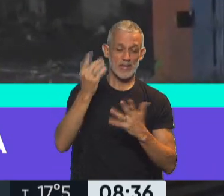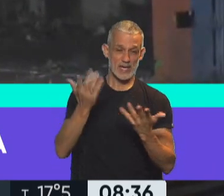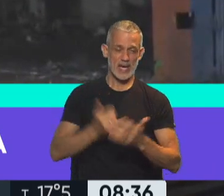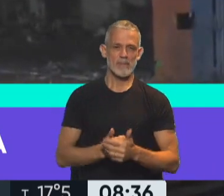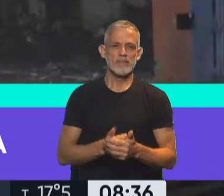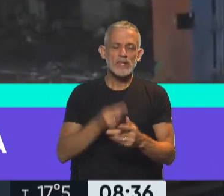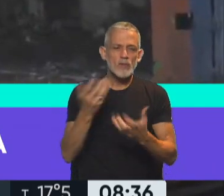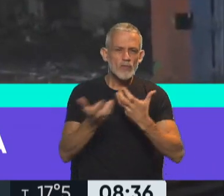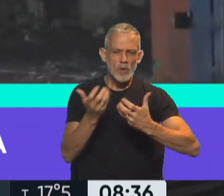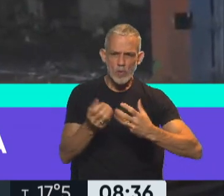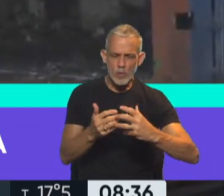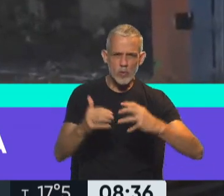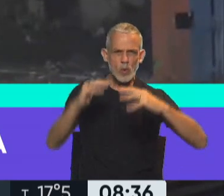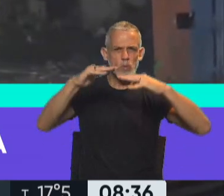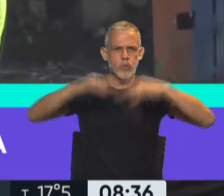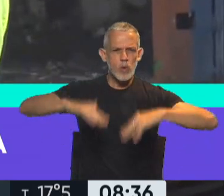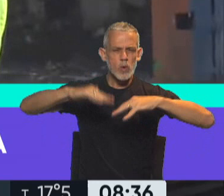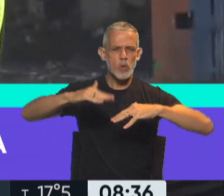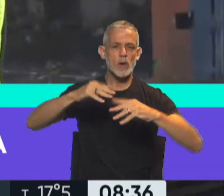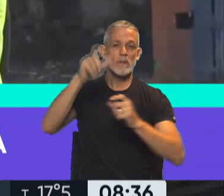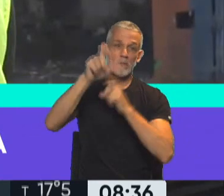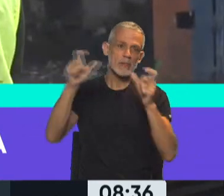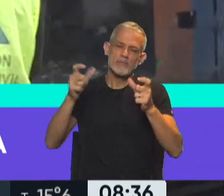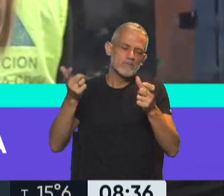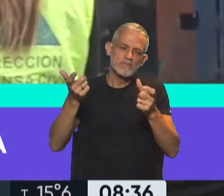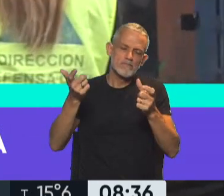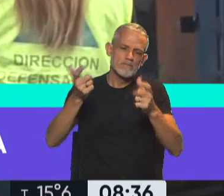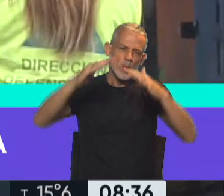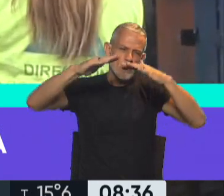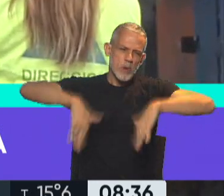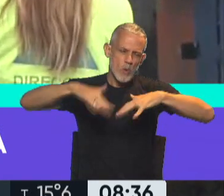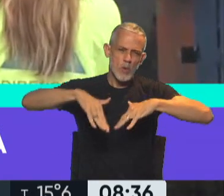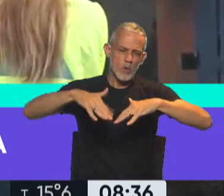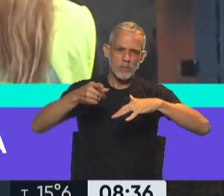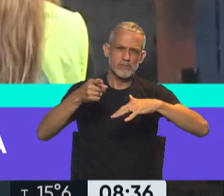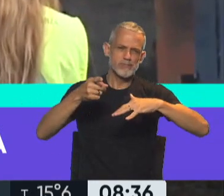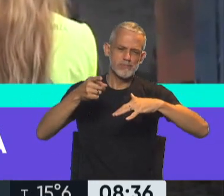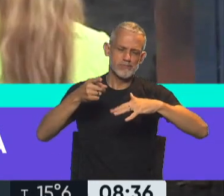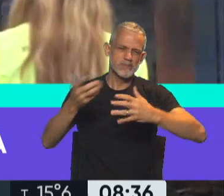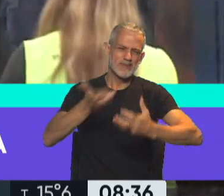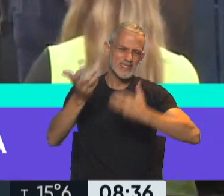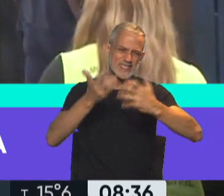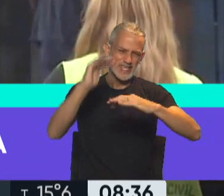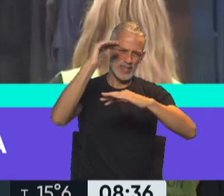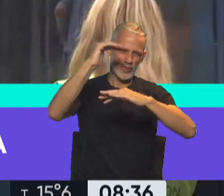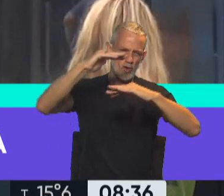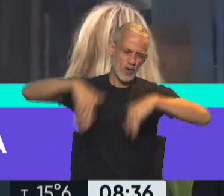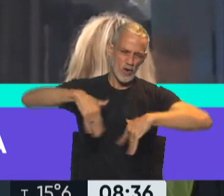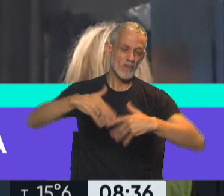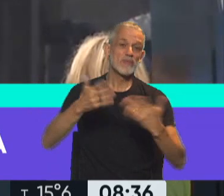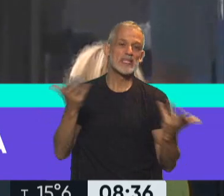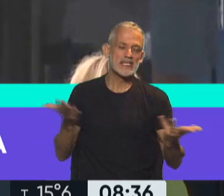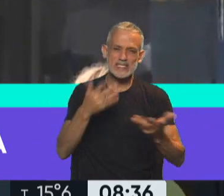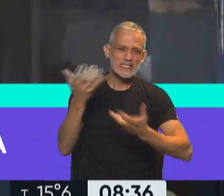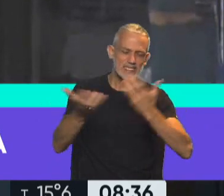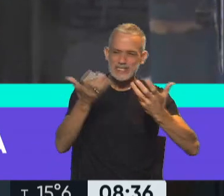fuego el piso cedió las personas bueno lamentablemente cayeron a la parte de abajo de este lugar y no se pudo controlar el